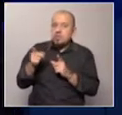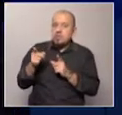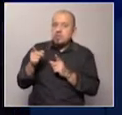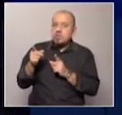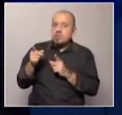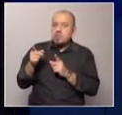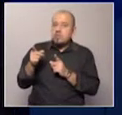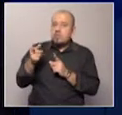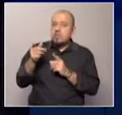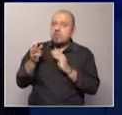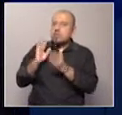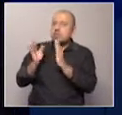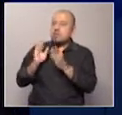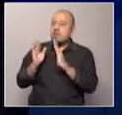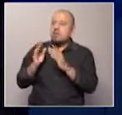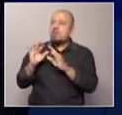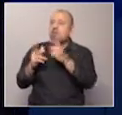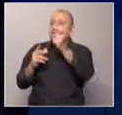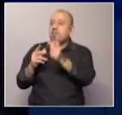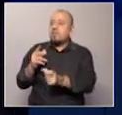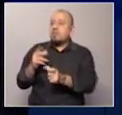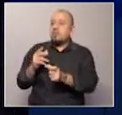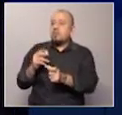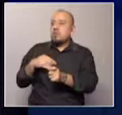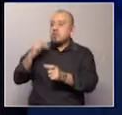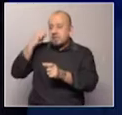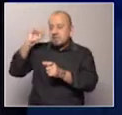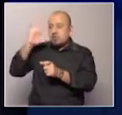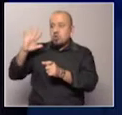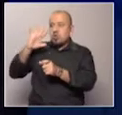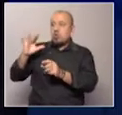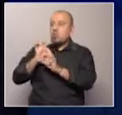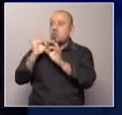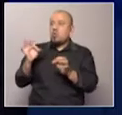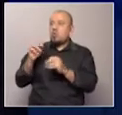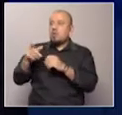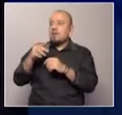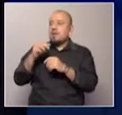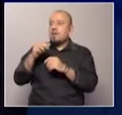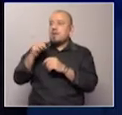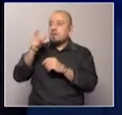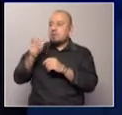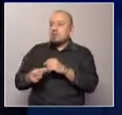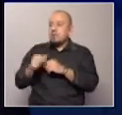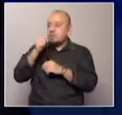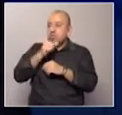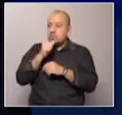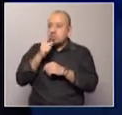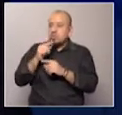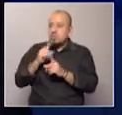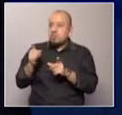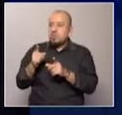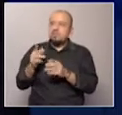un tratamiento para que la persona o el tratamiento psicológico o un grupo para que la persona resuelva eso por supuesto que muchas veces